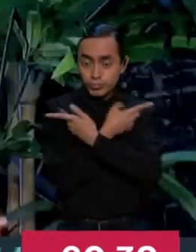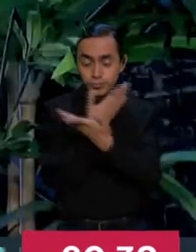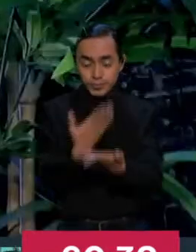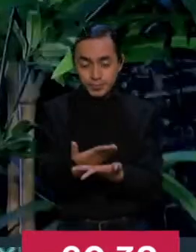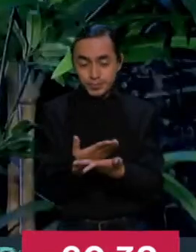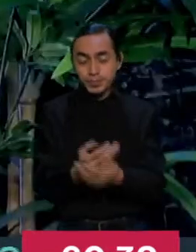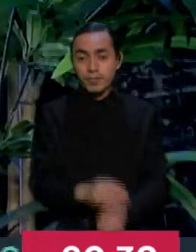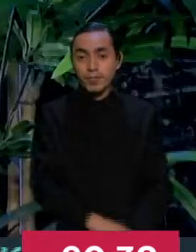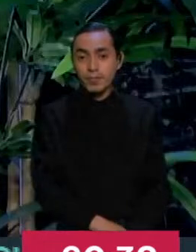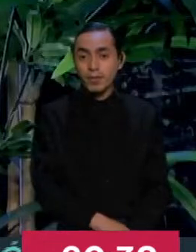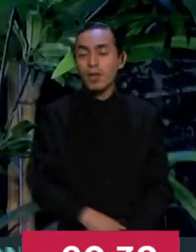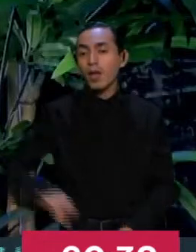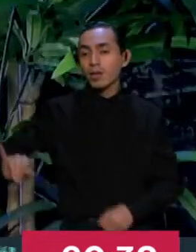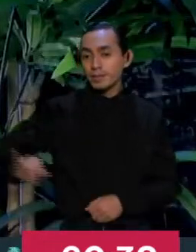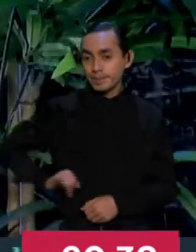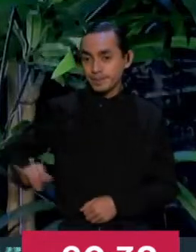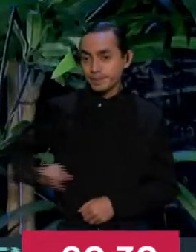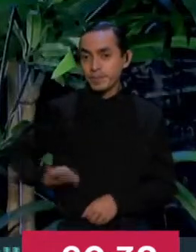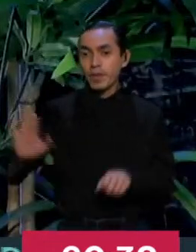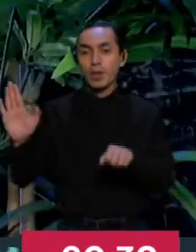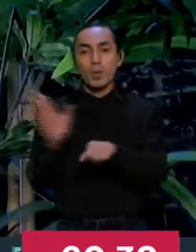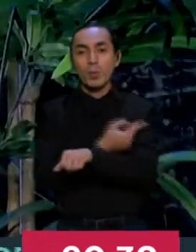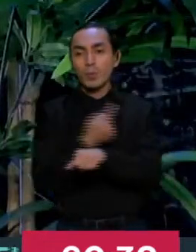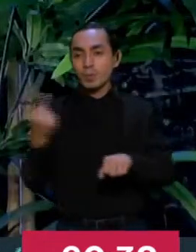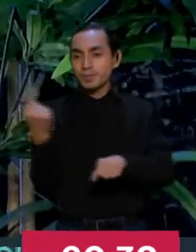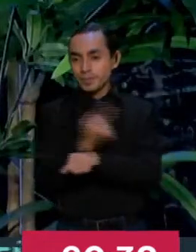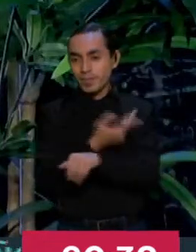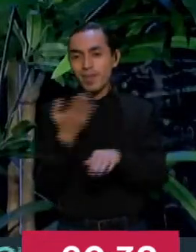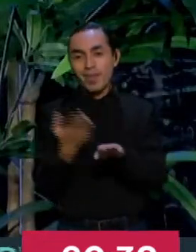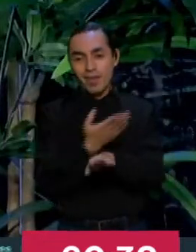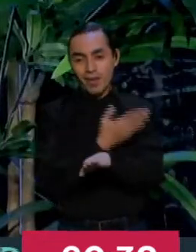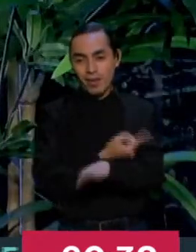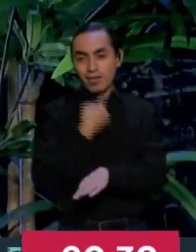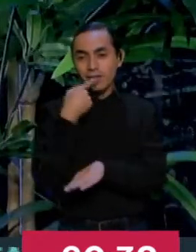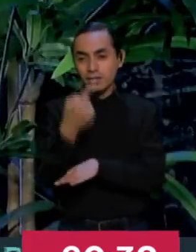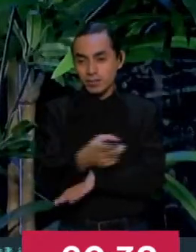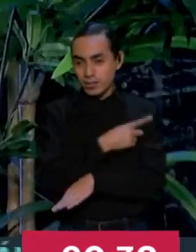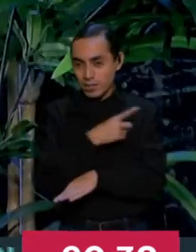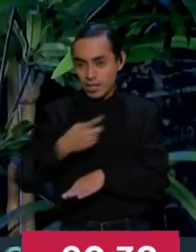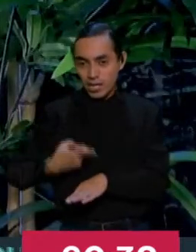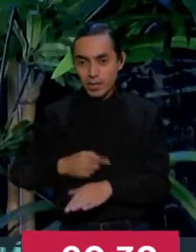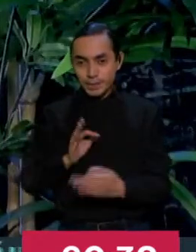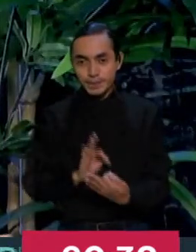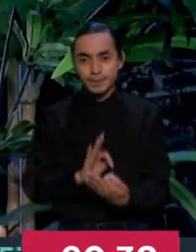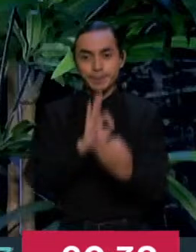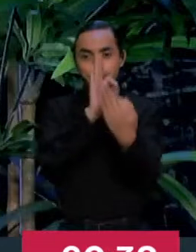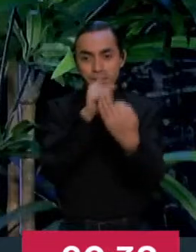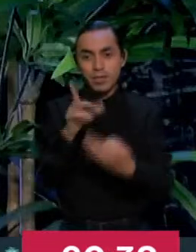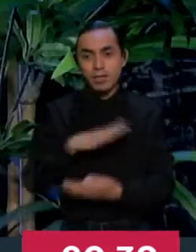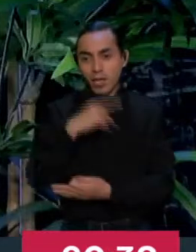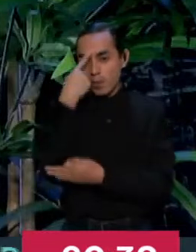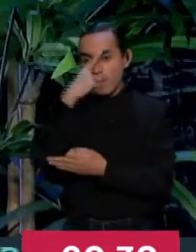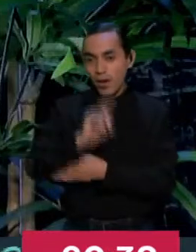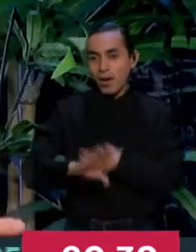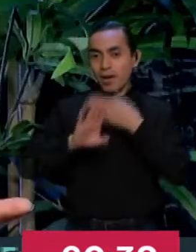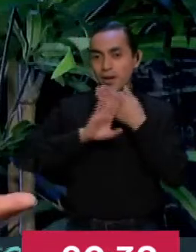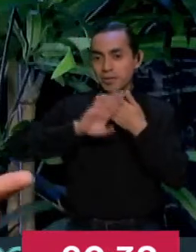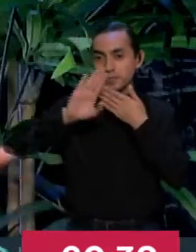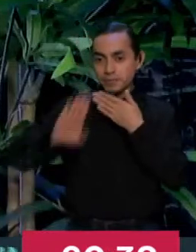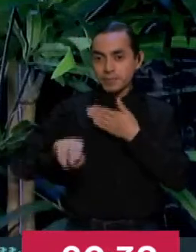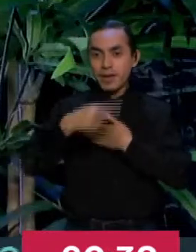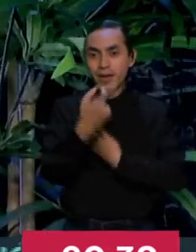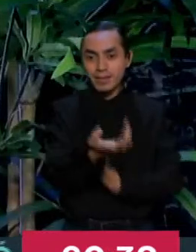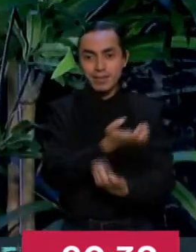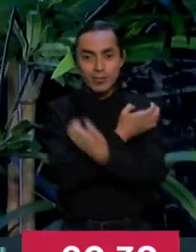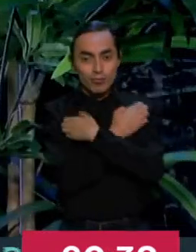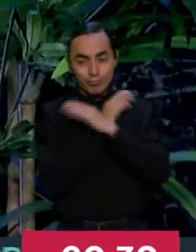comentan es muy interesante porque también, como ya lo mencionábamos, se tiene que abordar el problema desde la prevención, ¿no? Que sería este tipo de educación